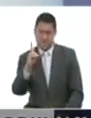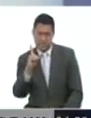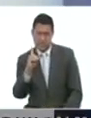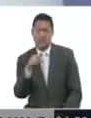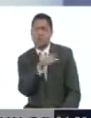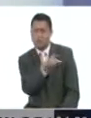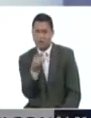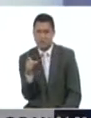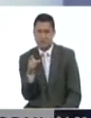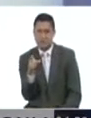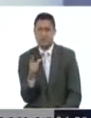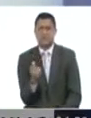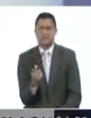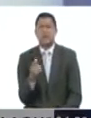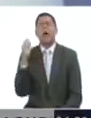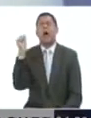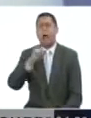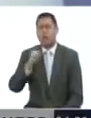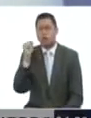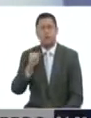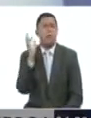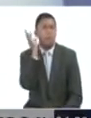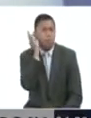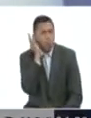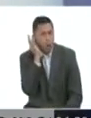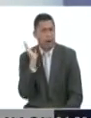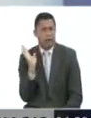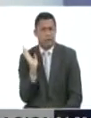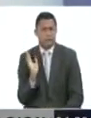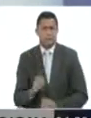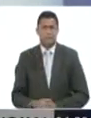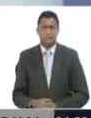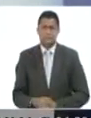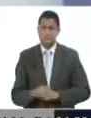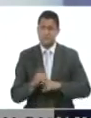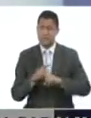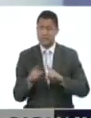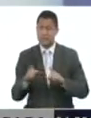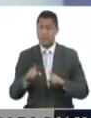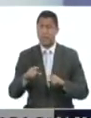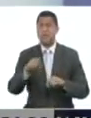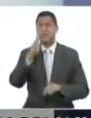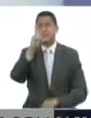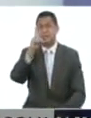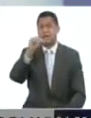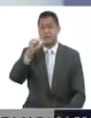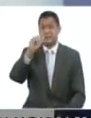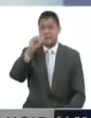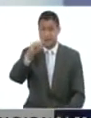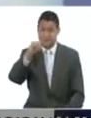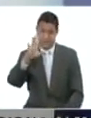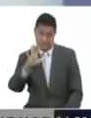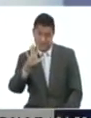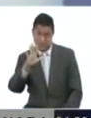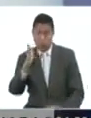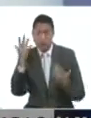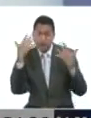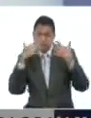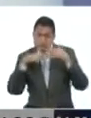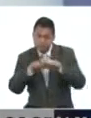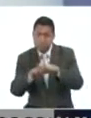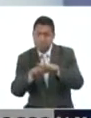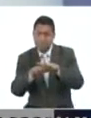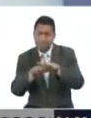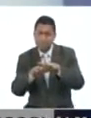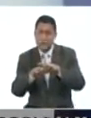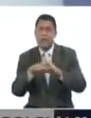decir esa forma de autismo femenino, de alguna forma, por así decirlo. Ya en el DSM-5 se hace, digamos, una integración y es